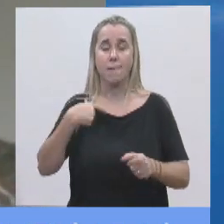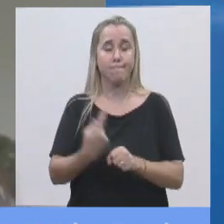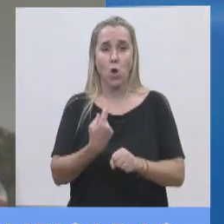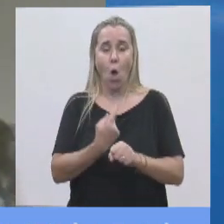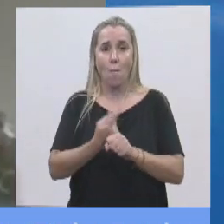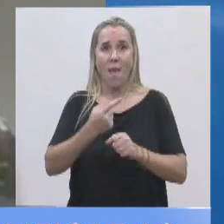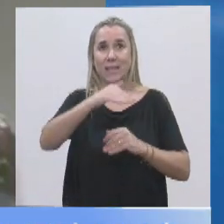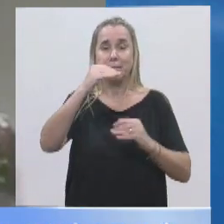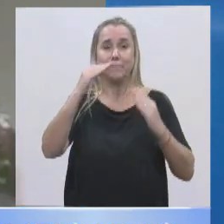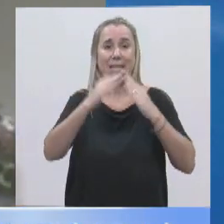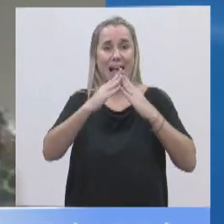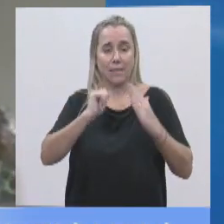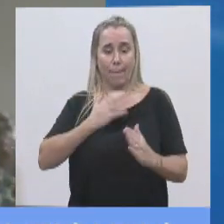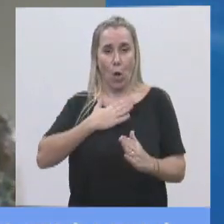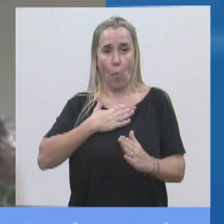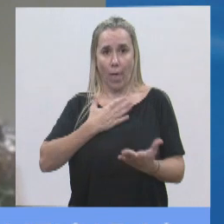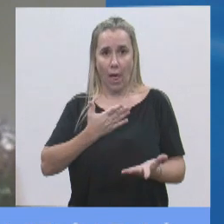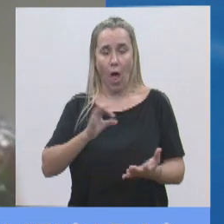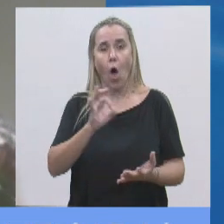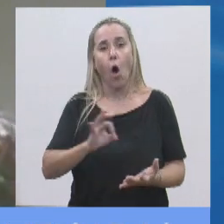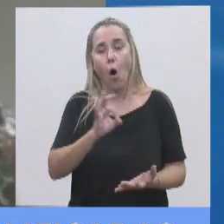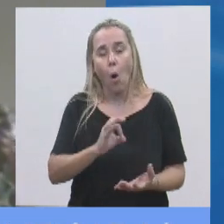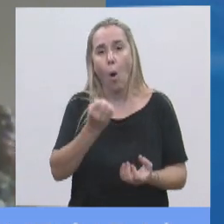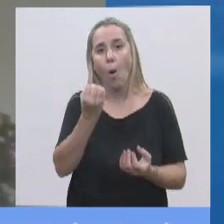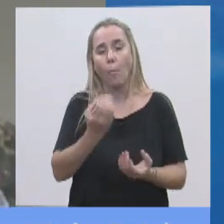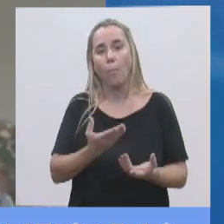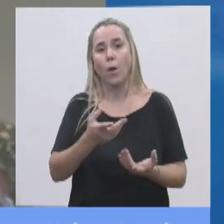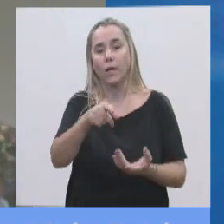tener el techo propio o que por sus